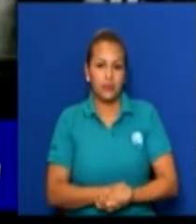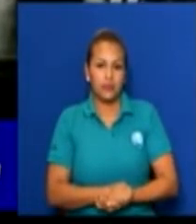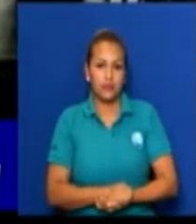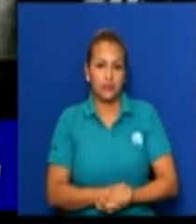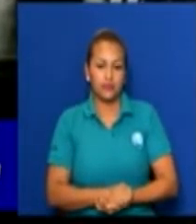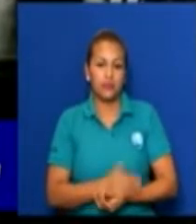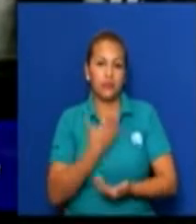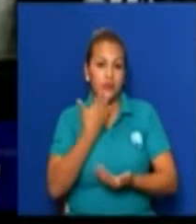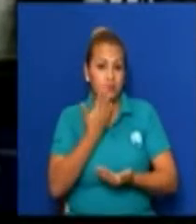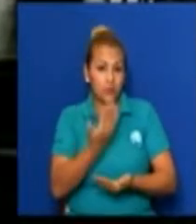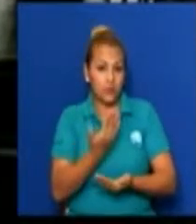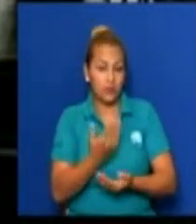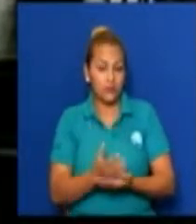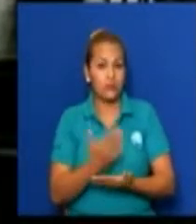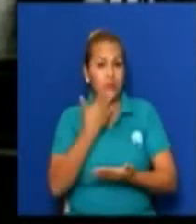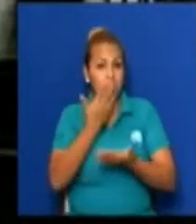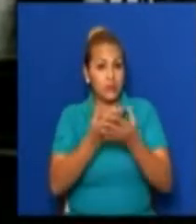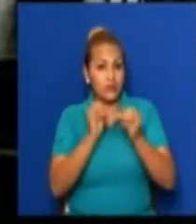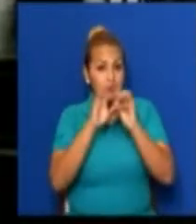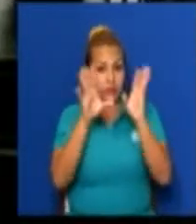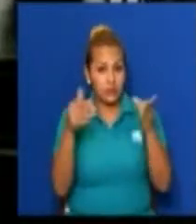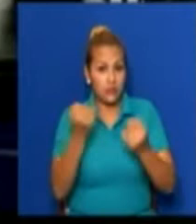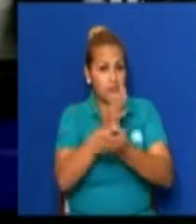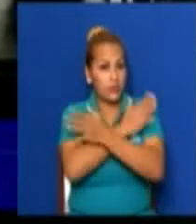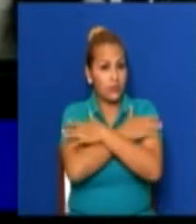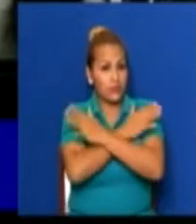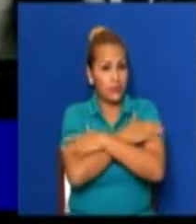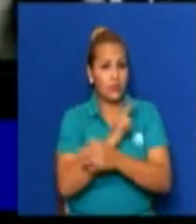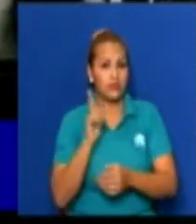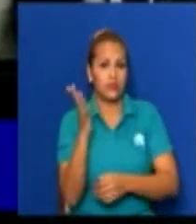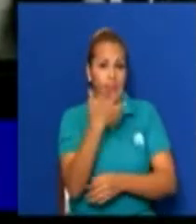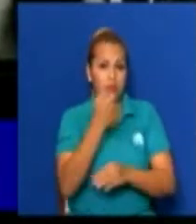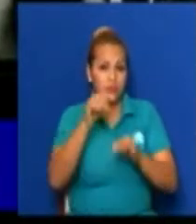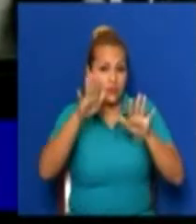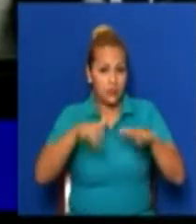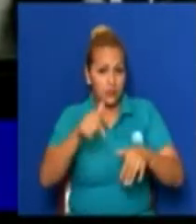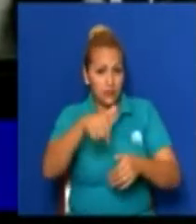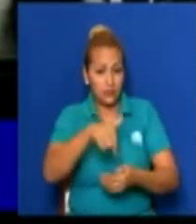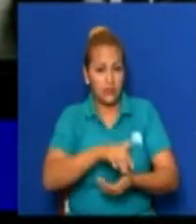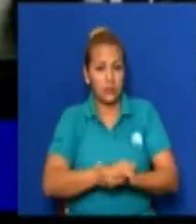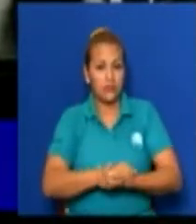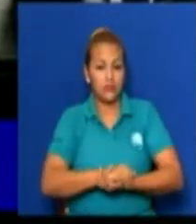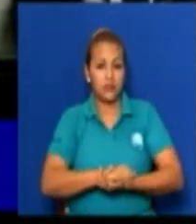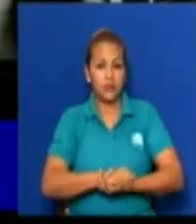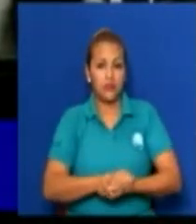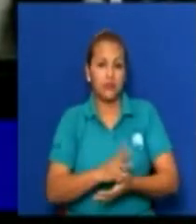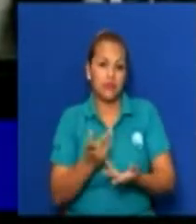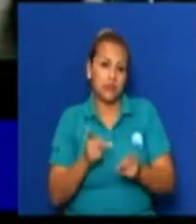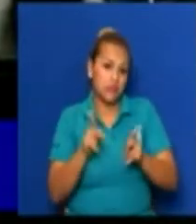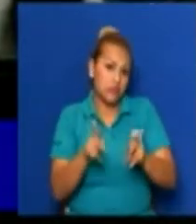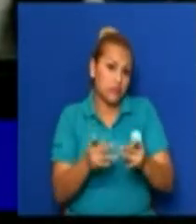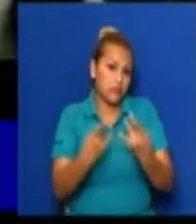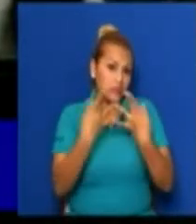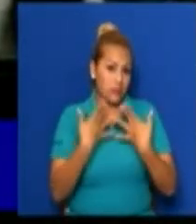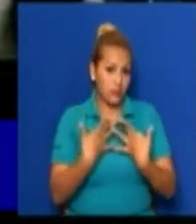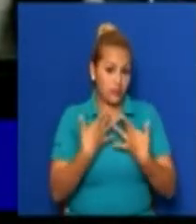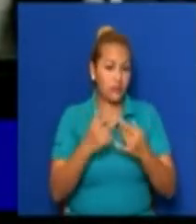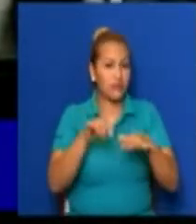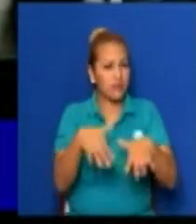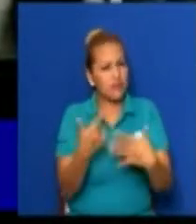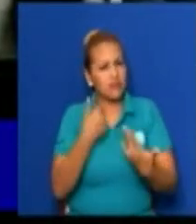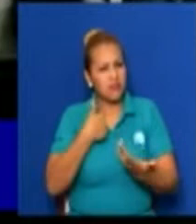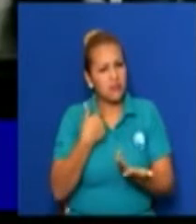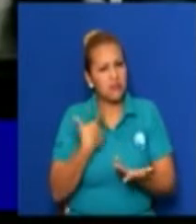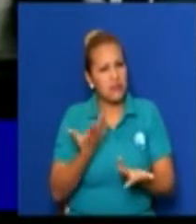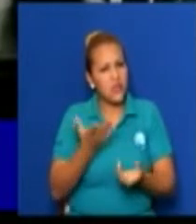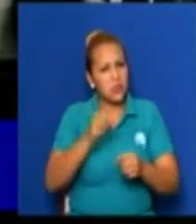Bueno, buenos días, ¿verdad? Saludos a todos los presentes. En lo personal, como miembro de la Comisión Laboral,